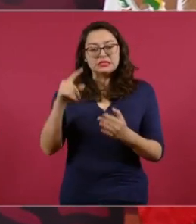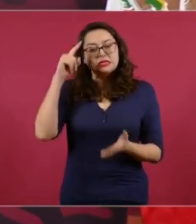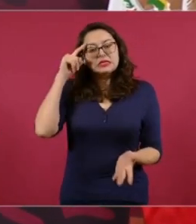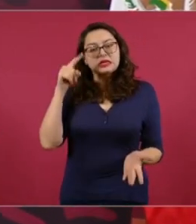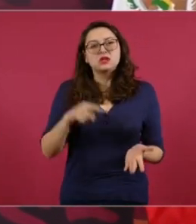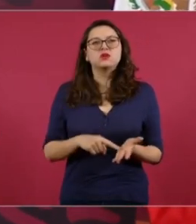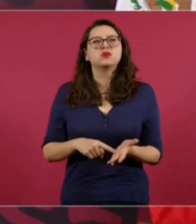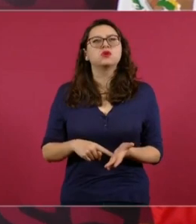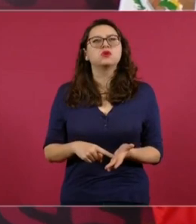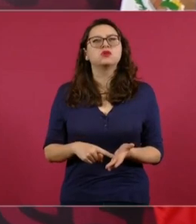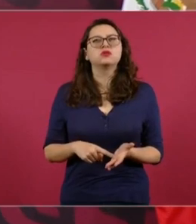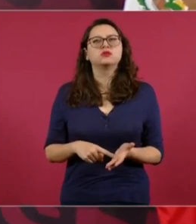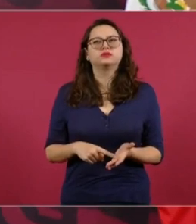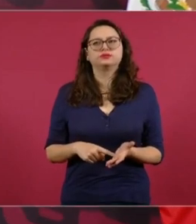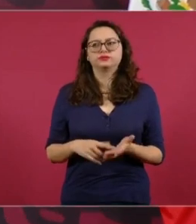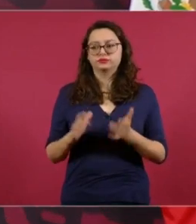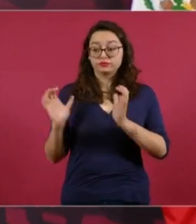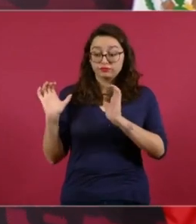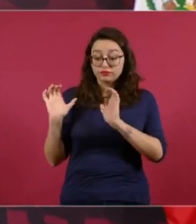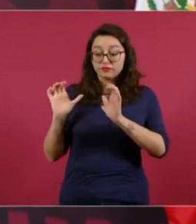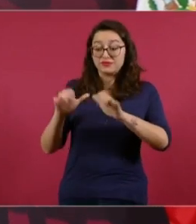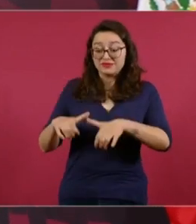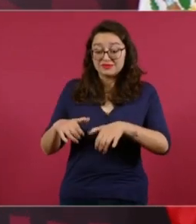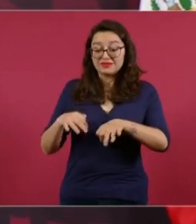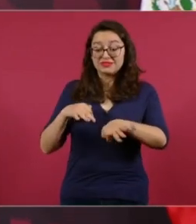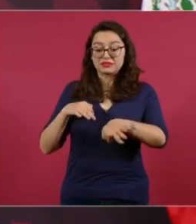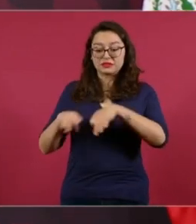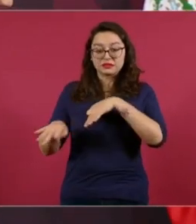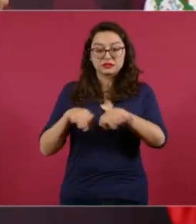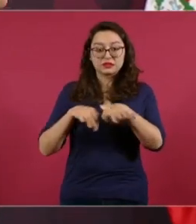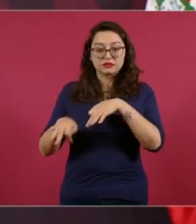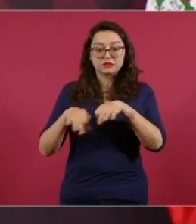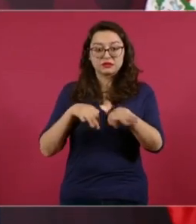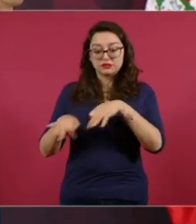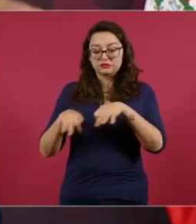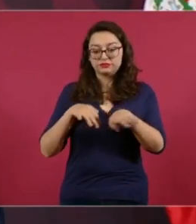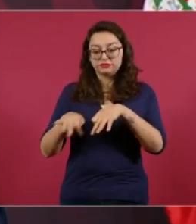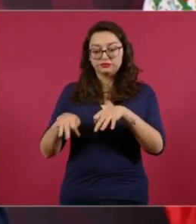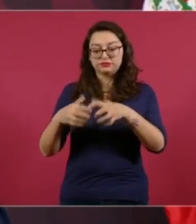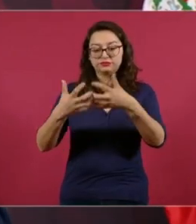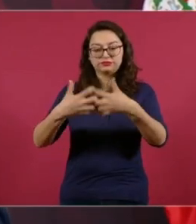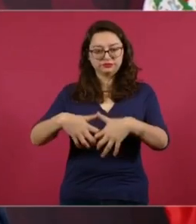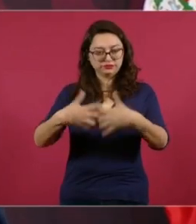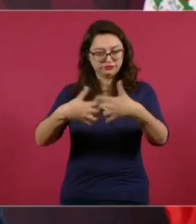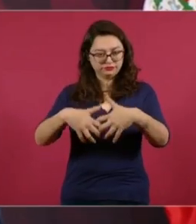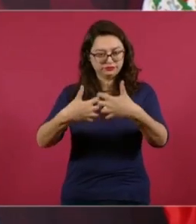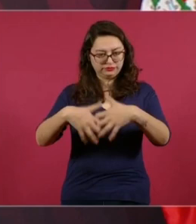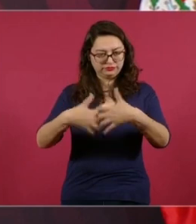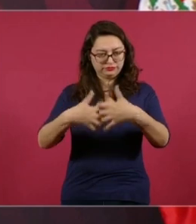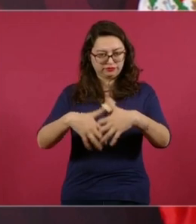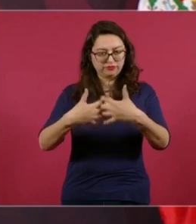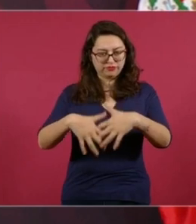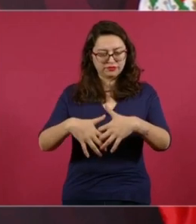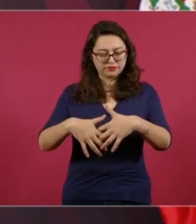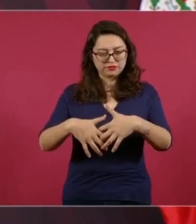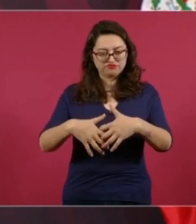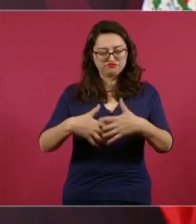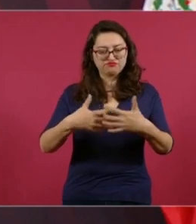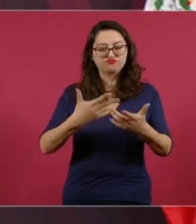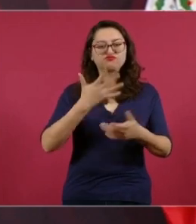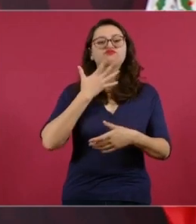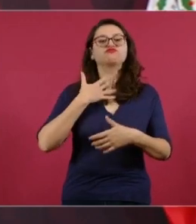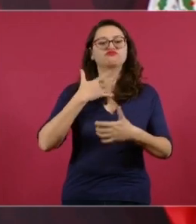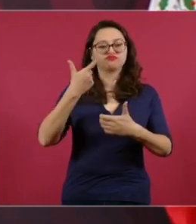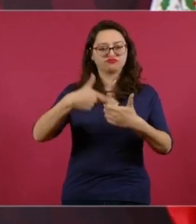3,000 a 5,000 trabajadores solo en la construcción de la coquizadora de Salina Cruz.